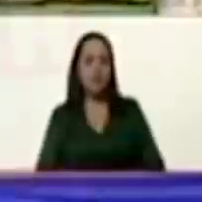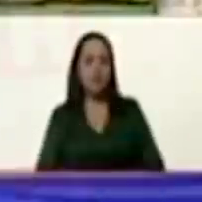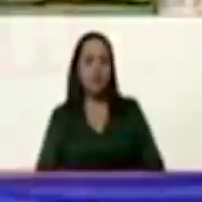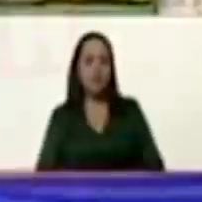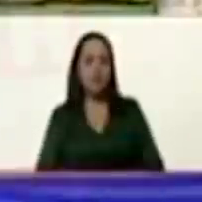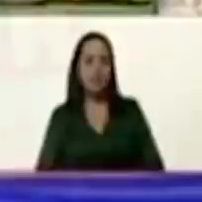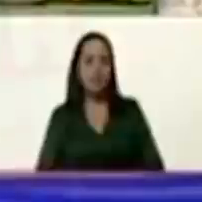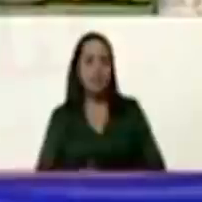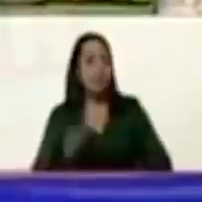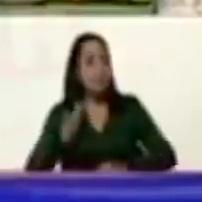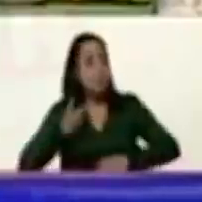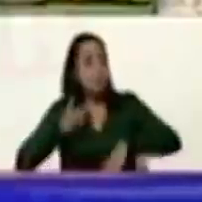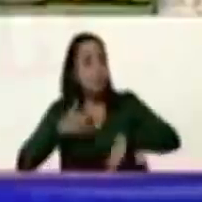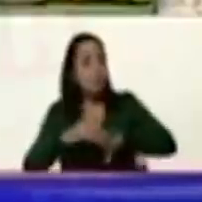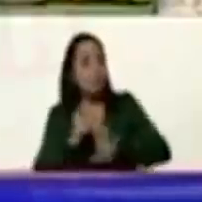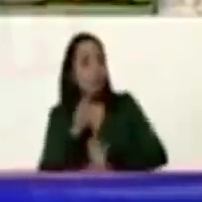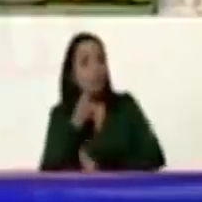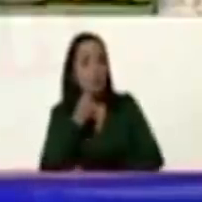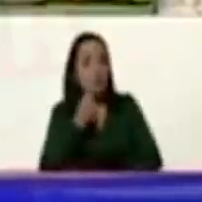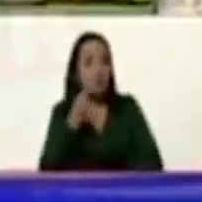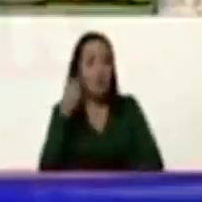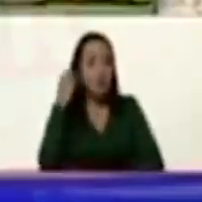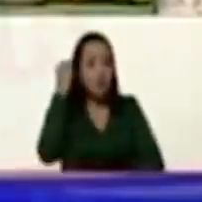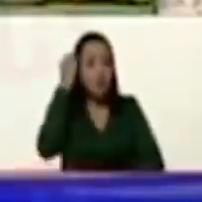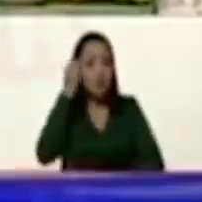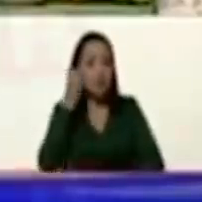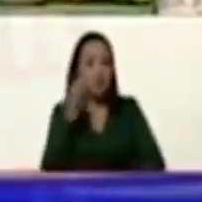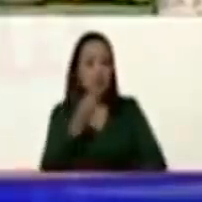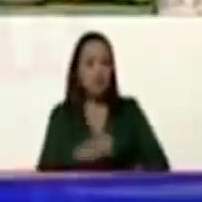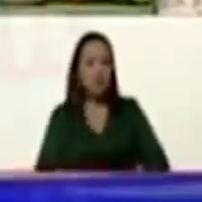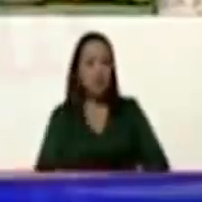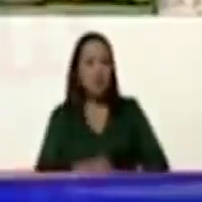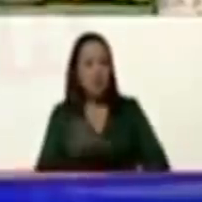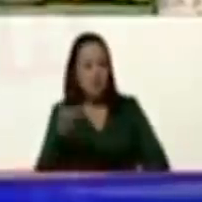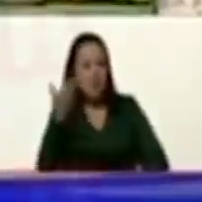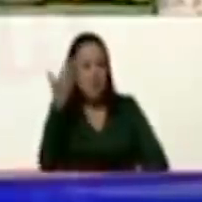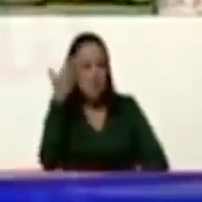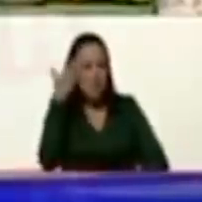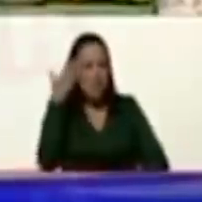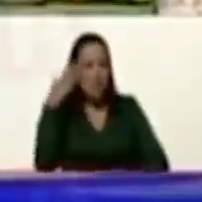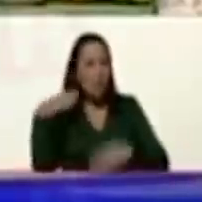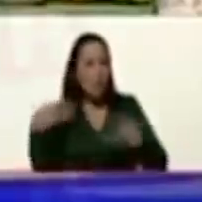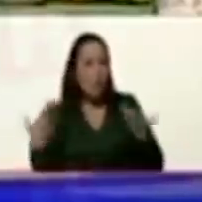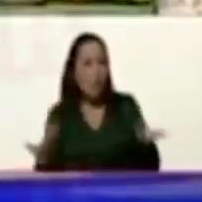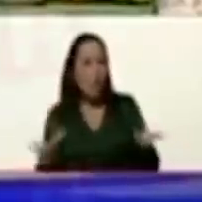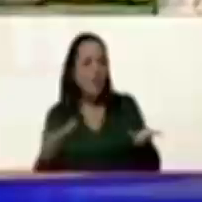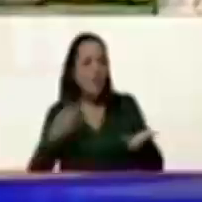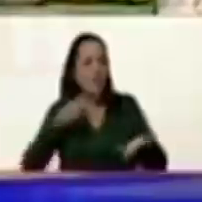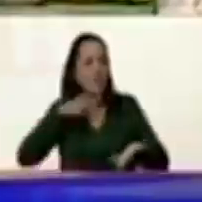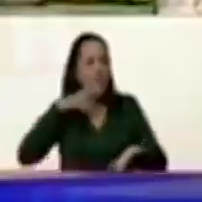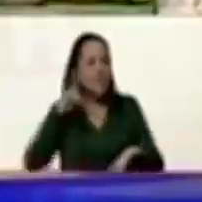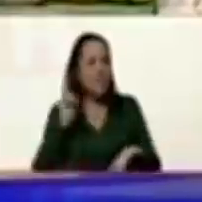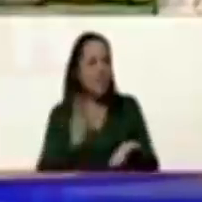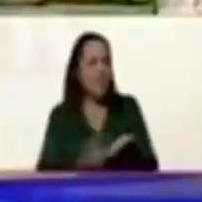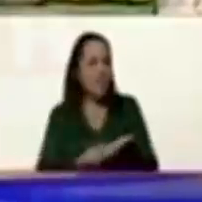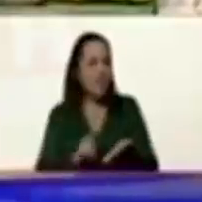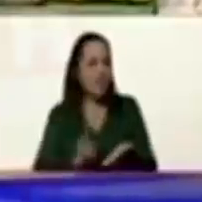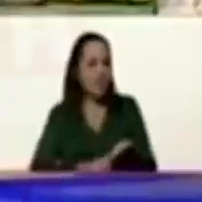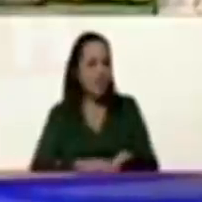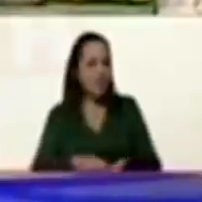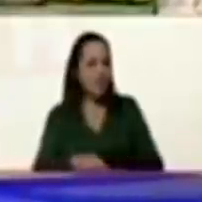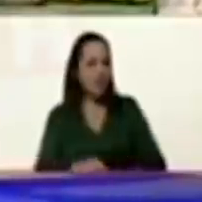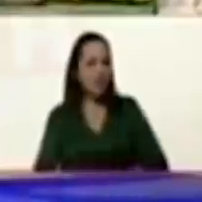es que no podrás con venezuela- a venezuela no la aplasta nadie aquí el presidente lo elige el pueblo soy el